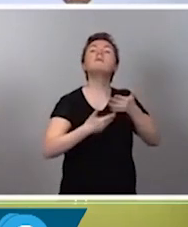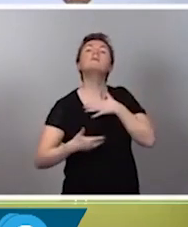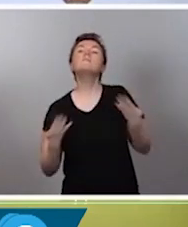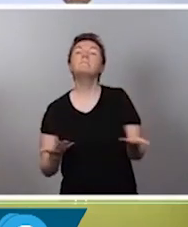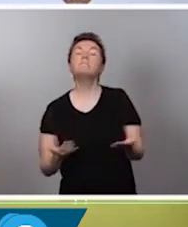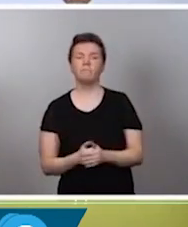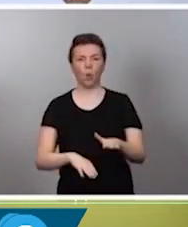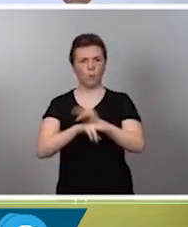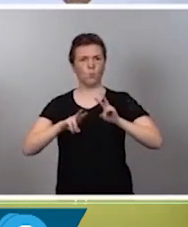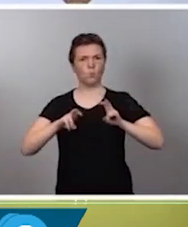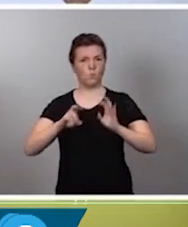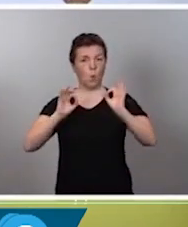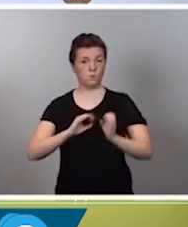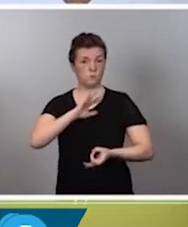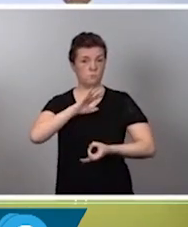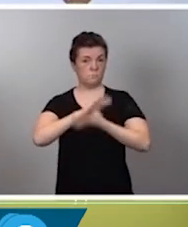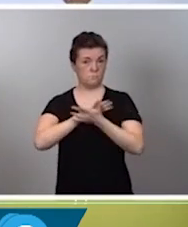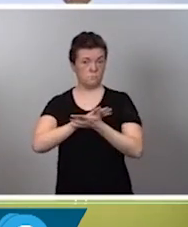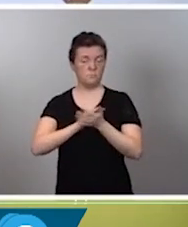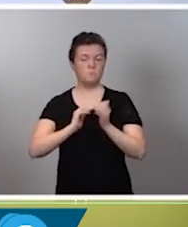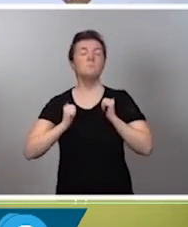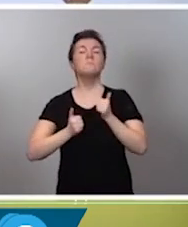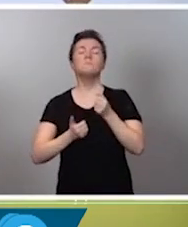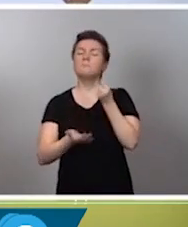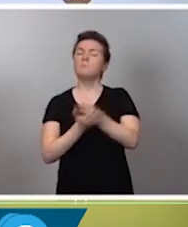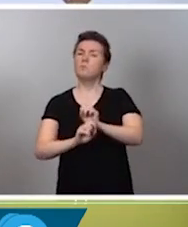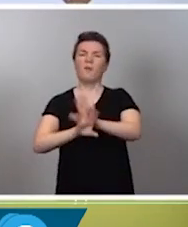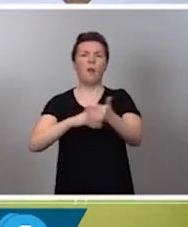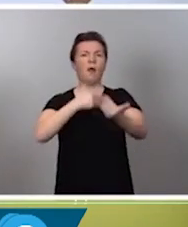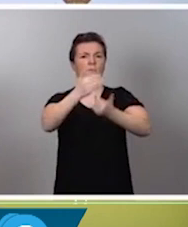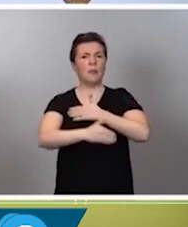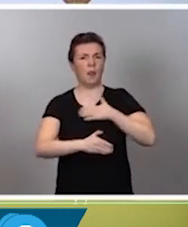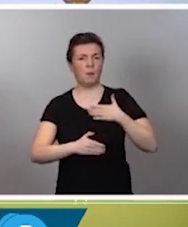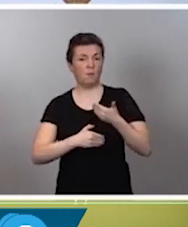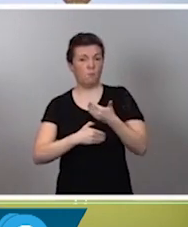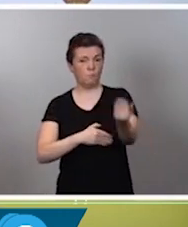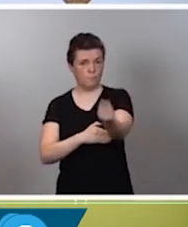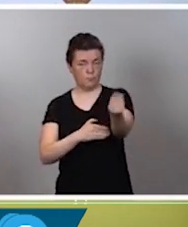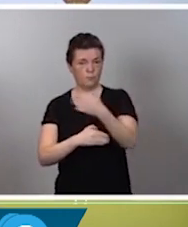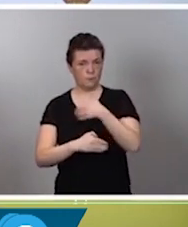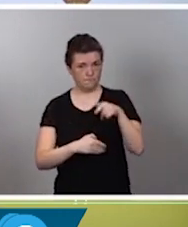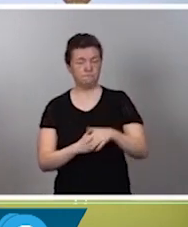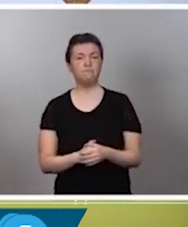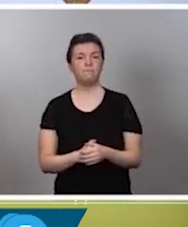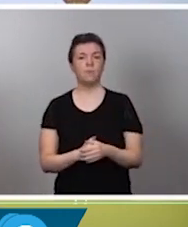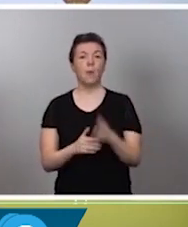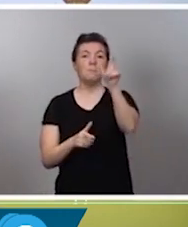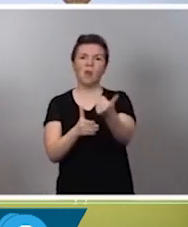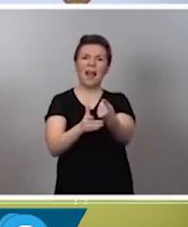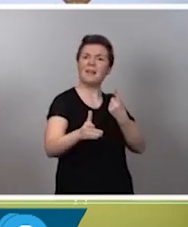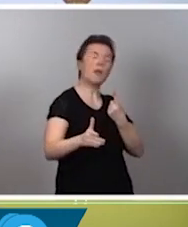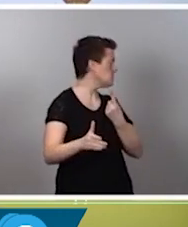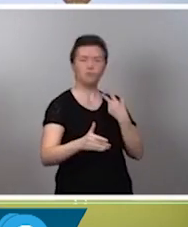el mayor impulso fiscal y monetario de la Unión Europea, se encuentra creciendo